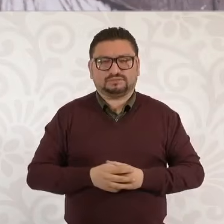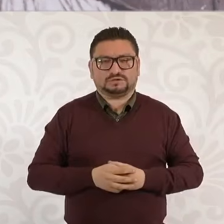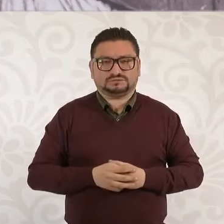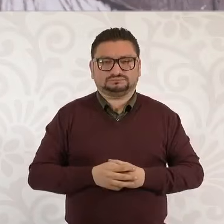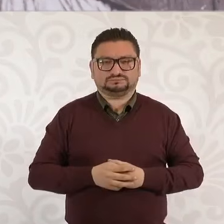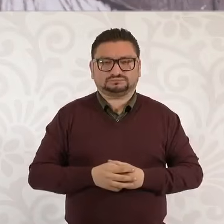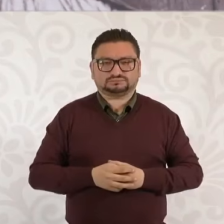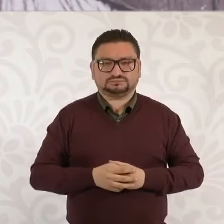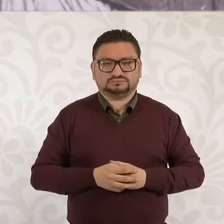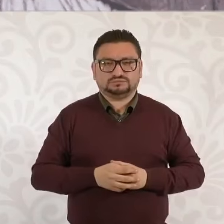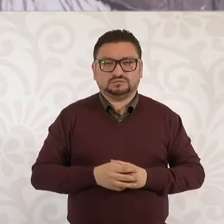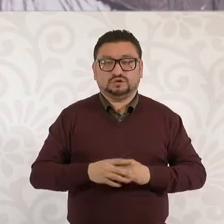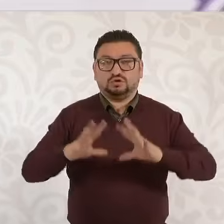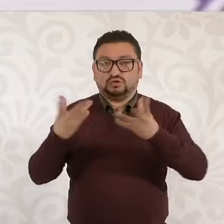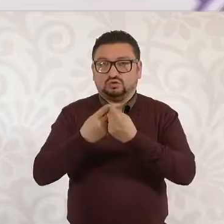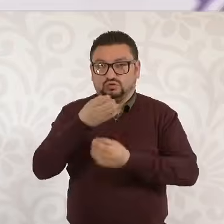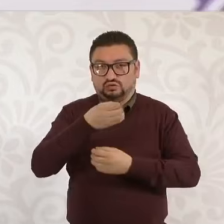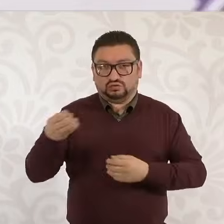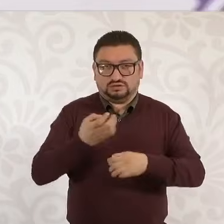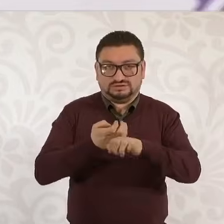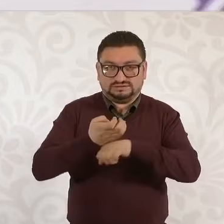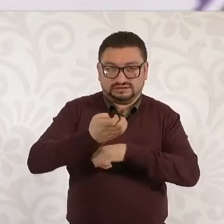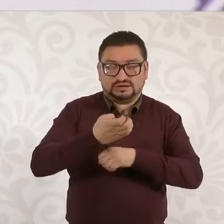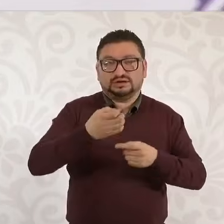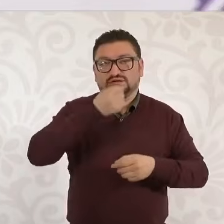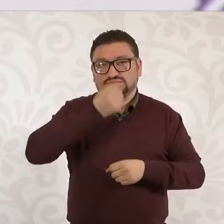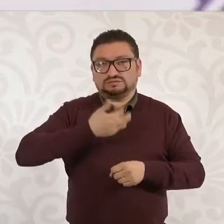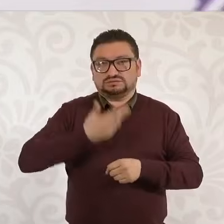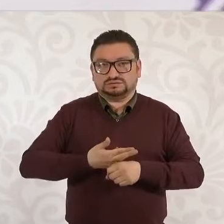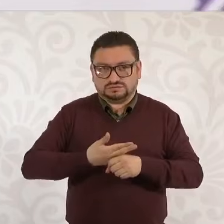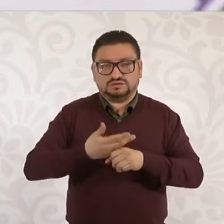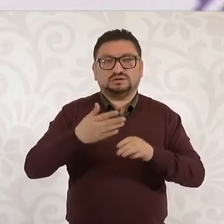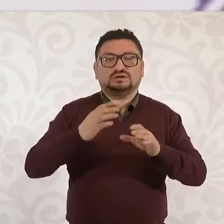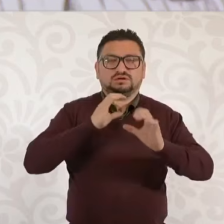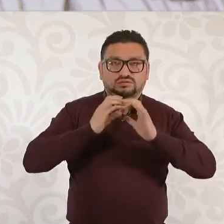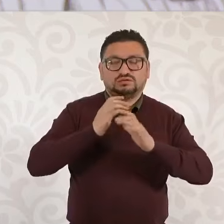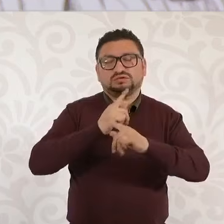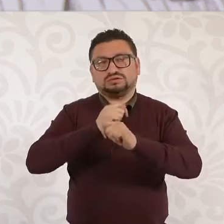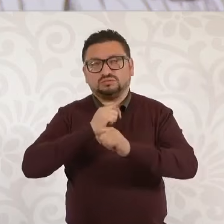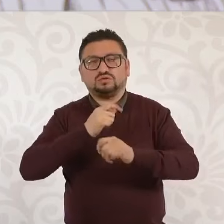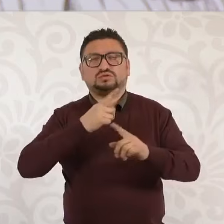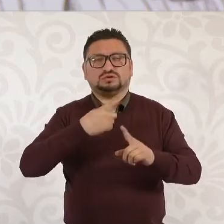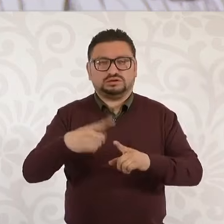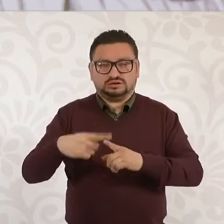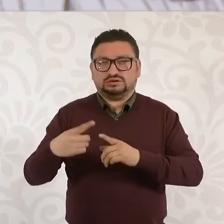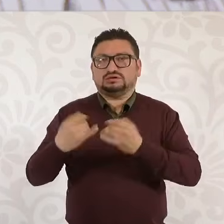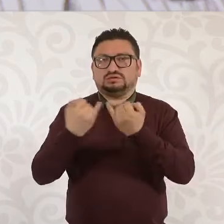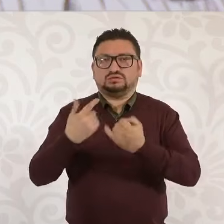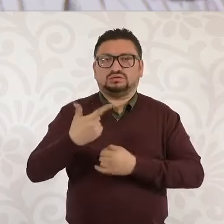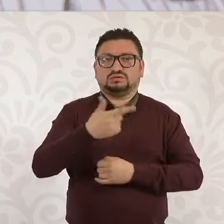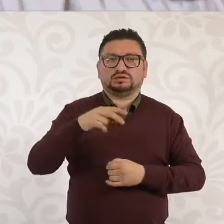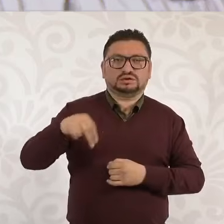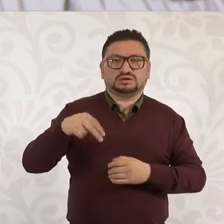Se hizo un operativo conjunto entre el Gobierno del Estado, Secretaría de Infraestructura, Comunicaciones y Transportes, participó Guardia